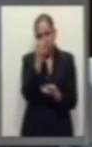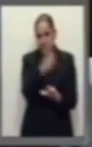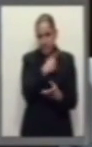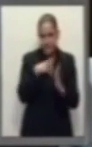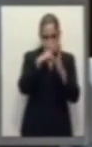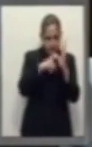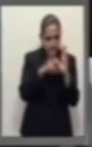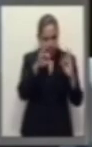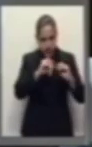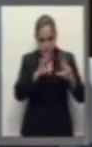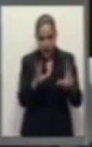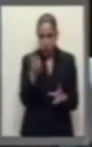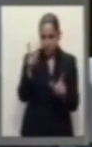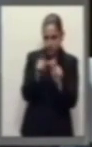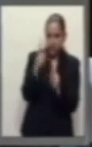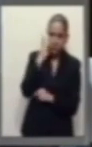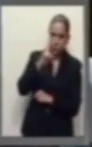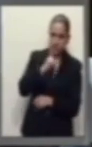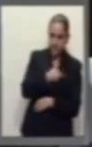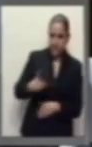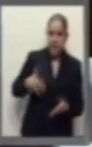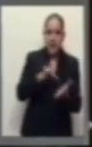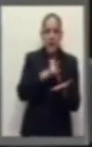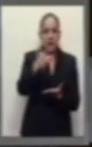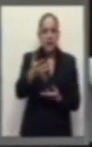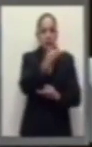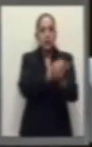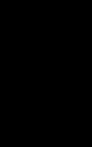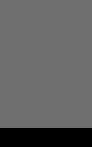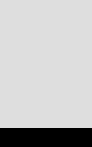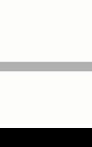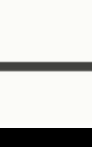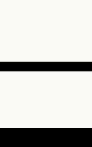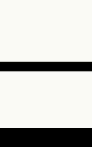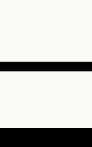cuanto diputada presidenta gracias a todo el público conocedor